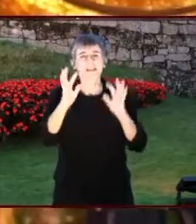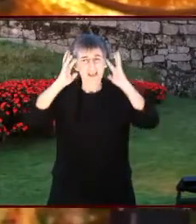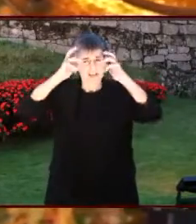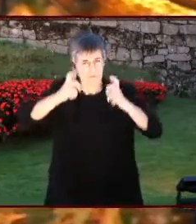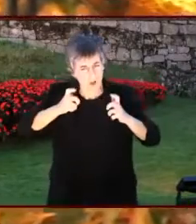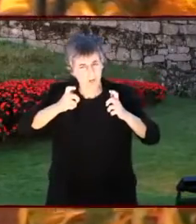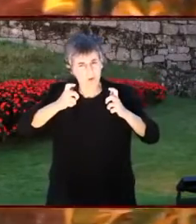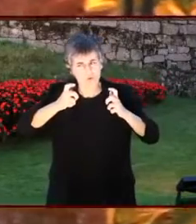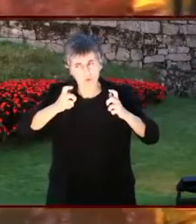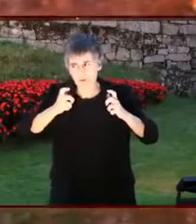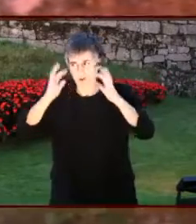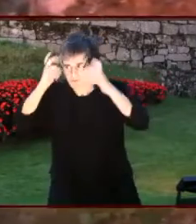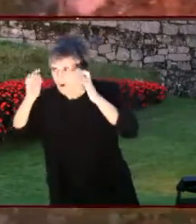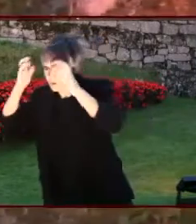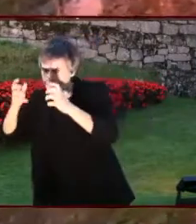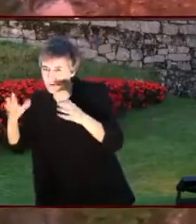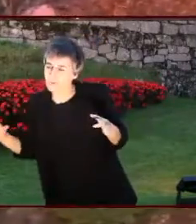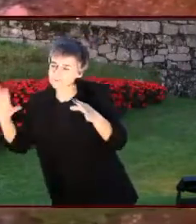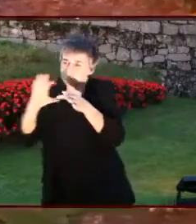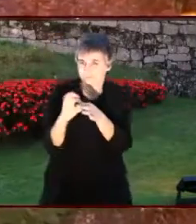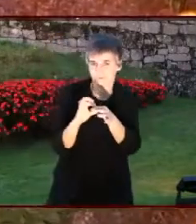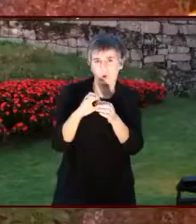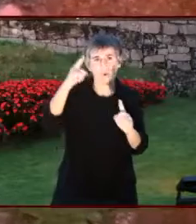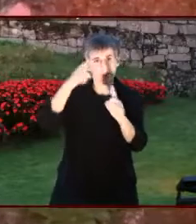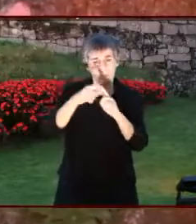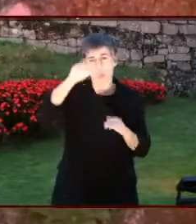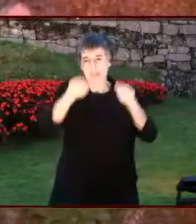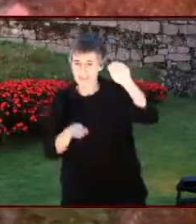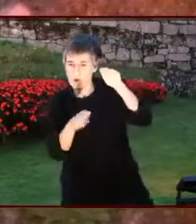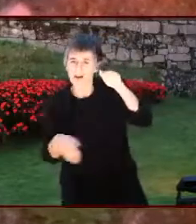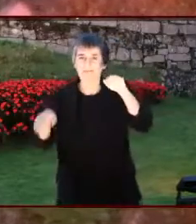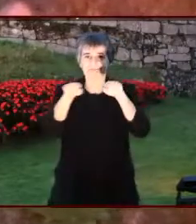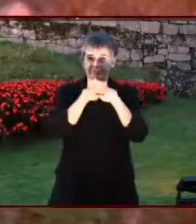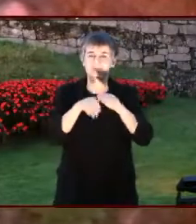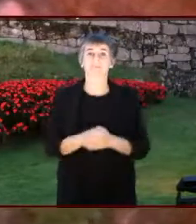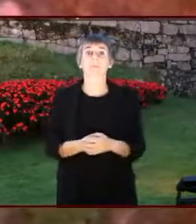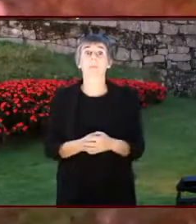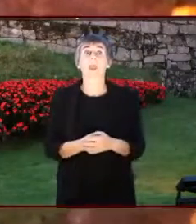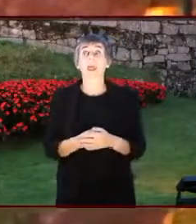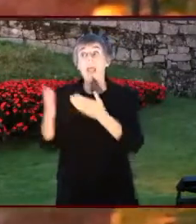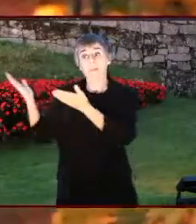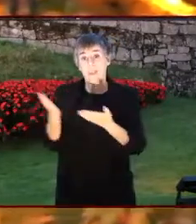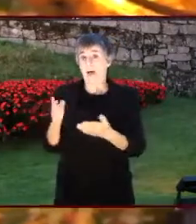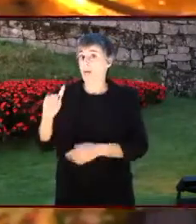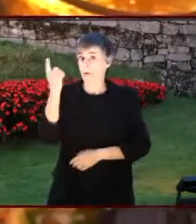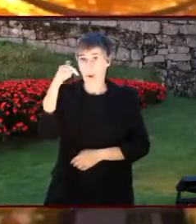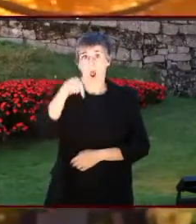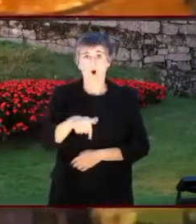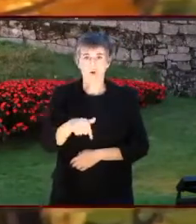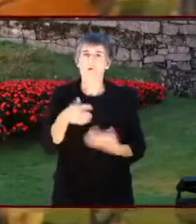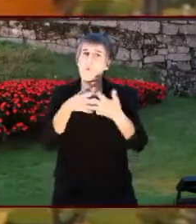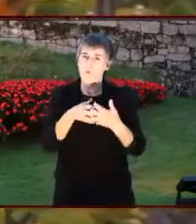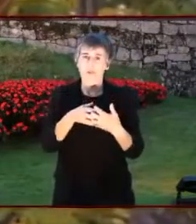desigualdade que existe tamén neste sector. A nosa primeira invitada, a invitada de hoxe, loita por esa